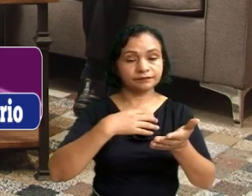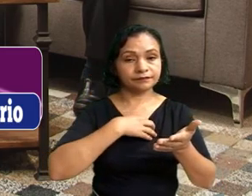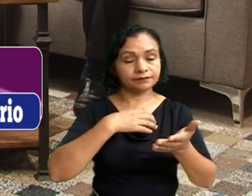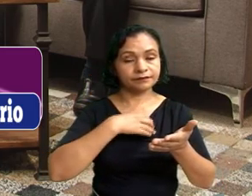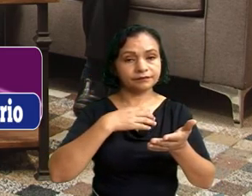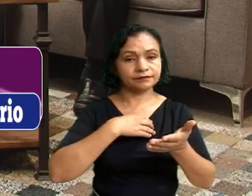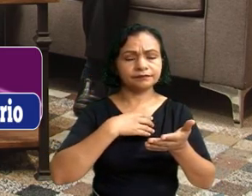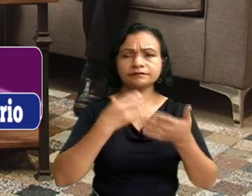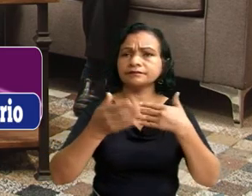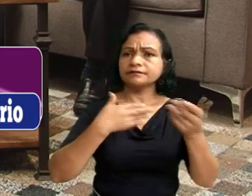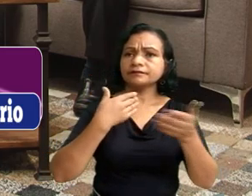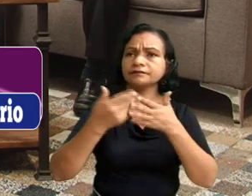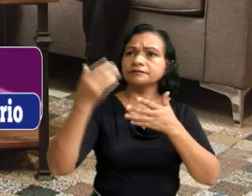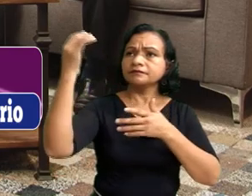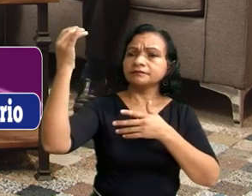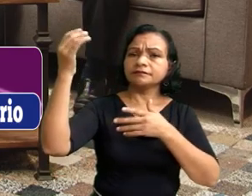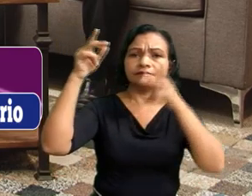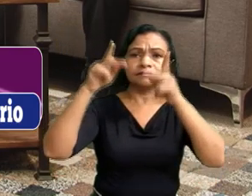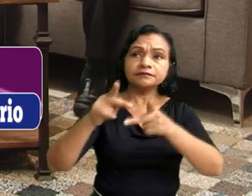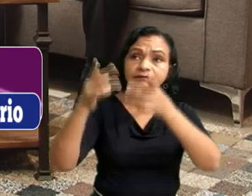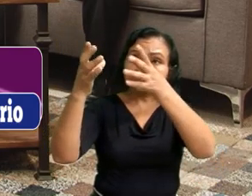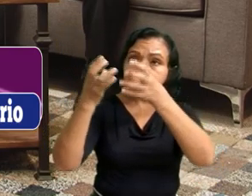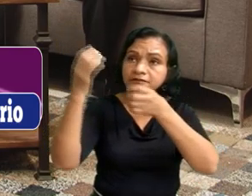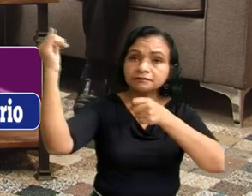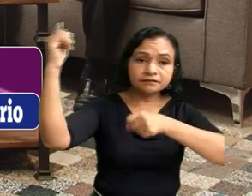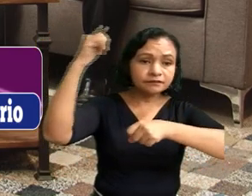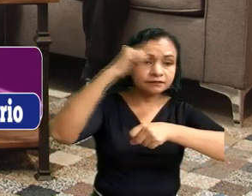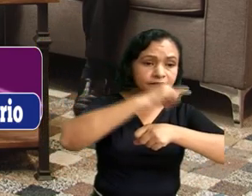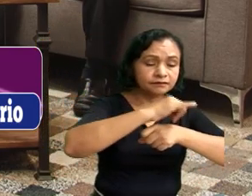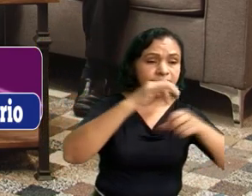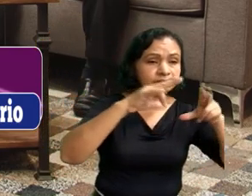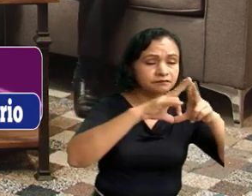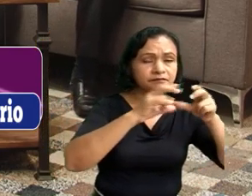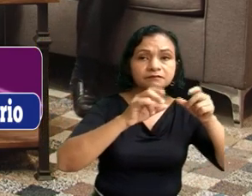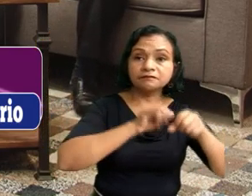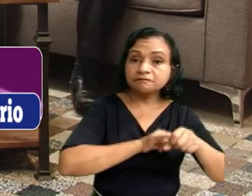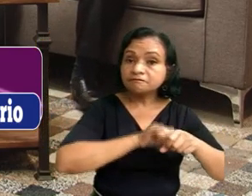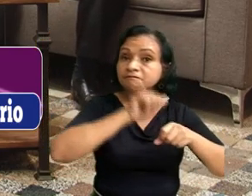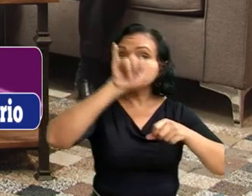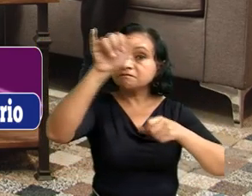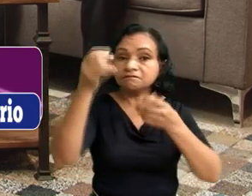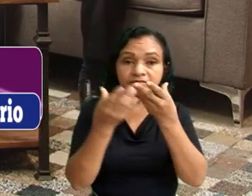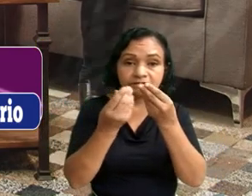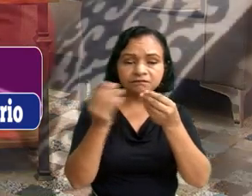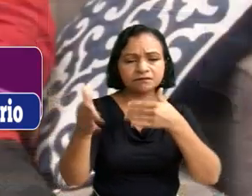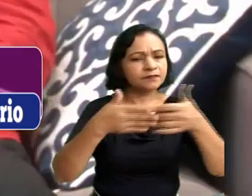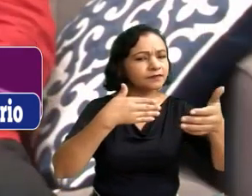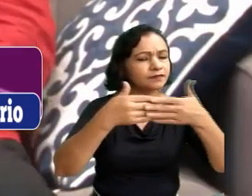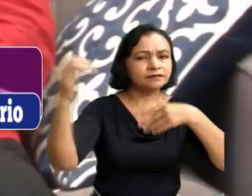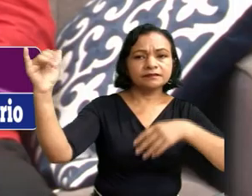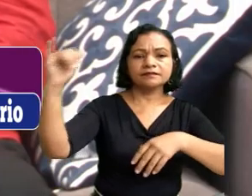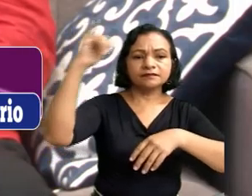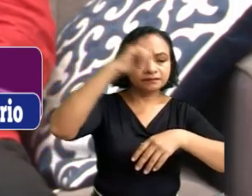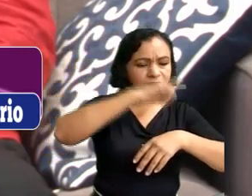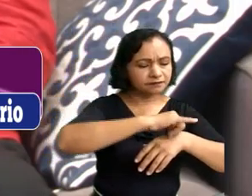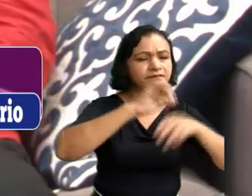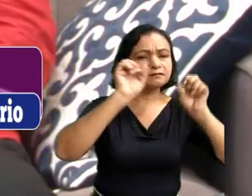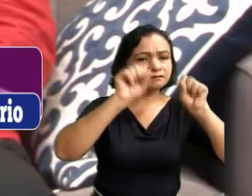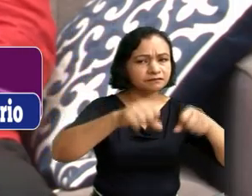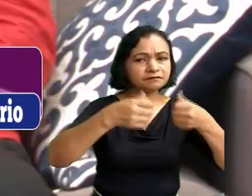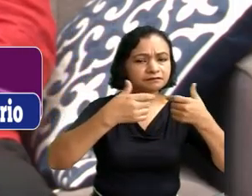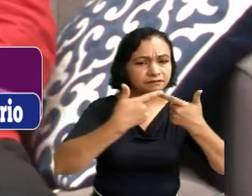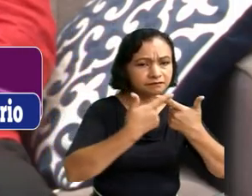de los que había emigrado fuera de nicaragua por los sucesos del 18 de abril